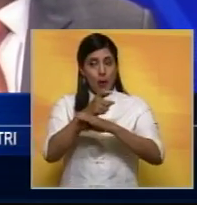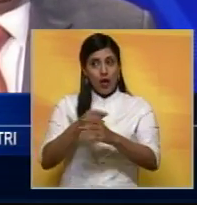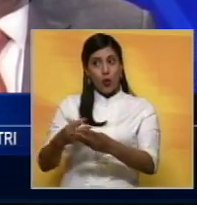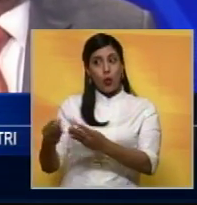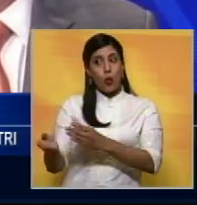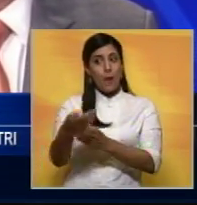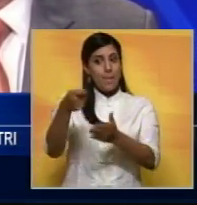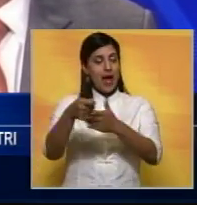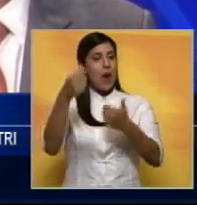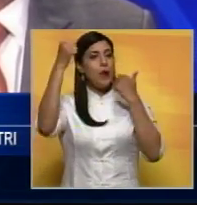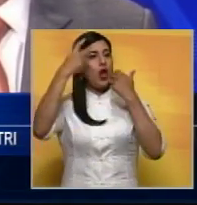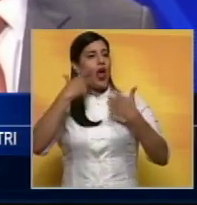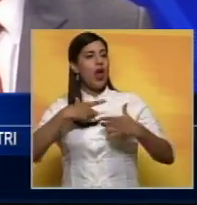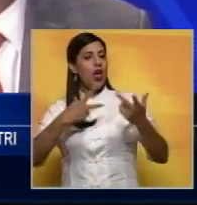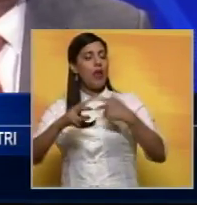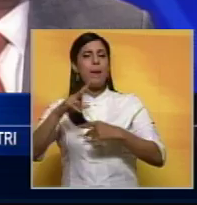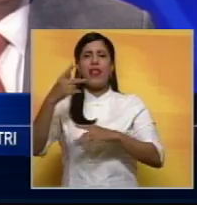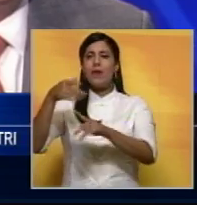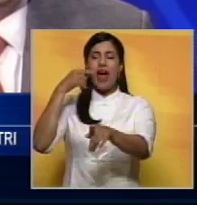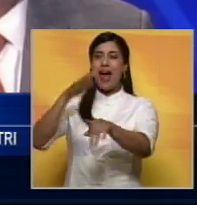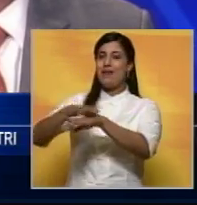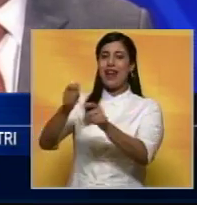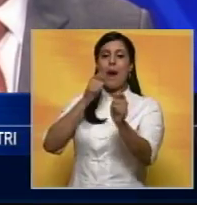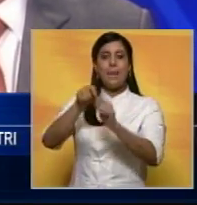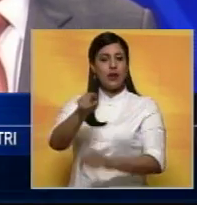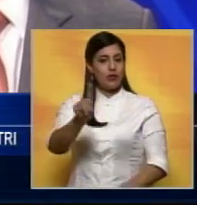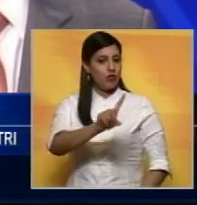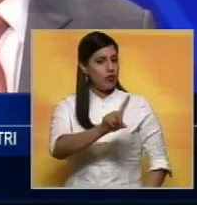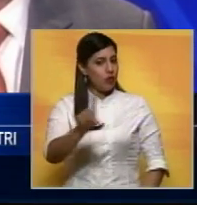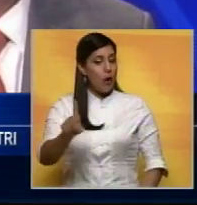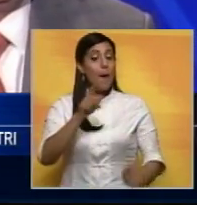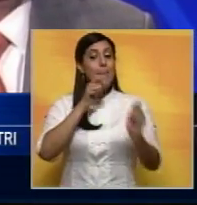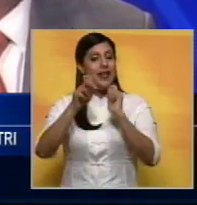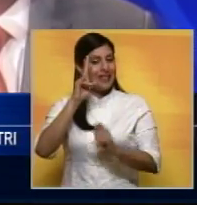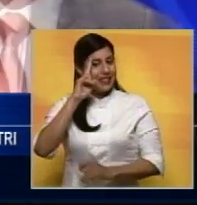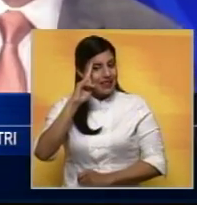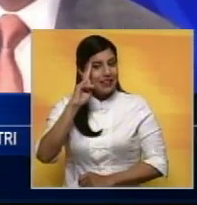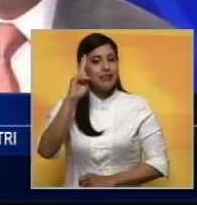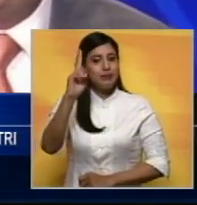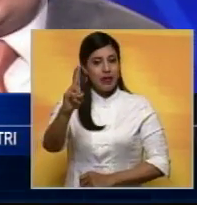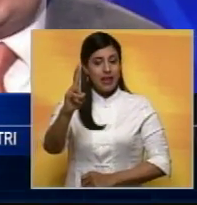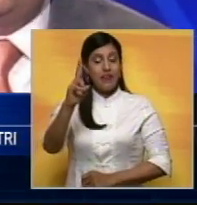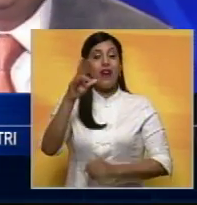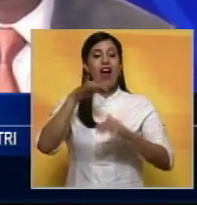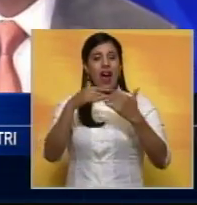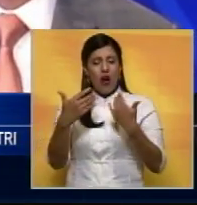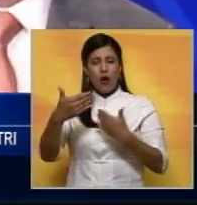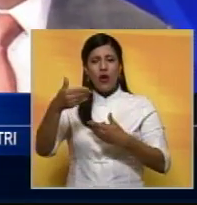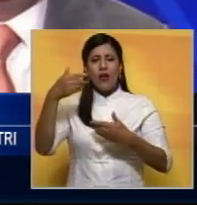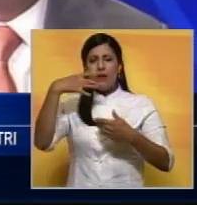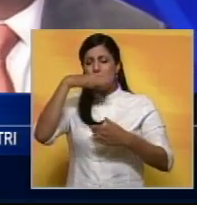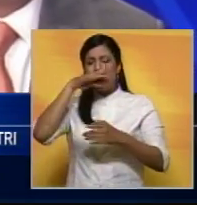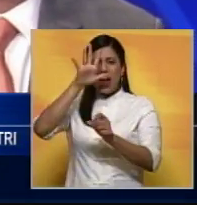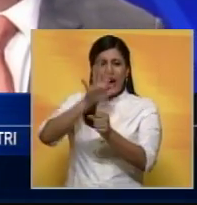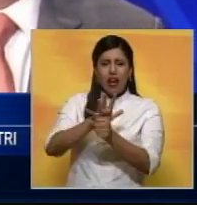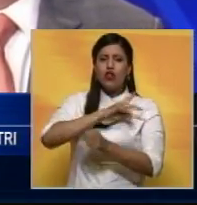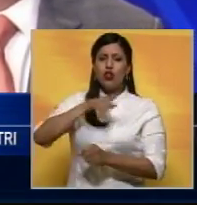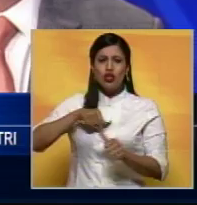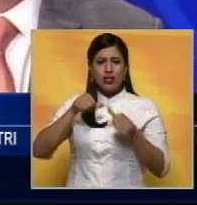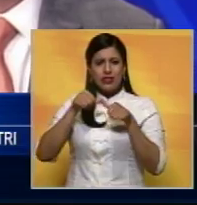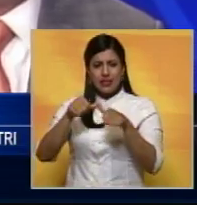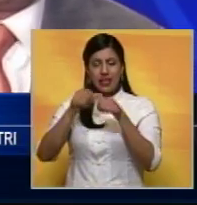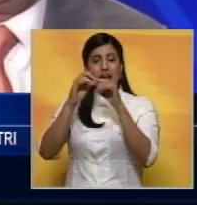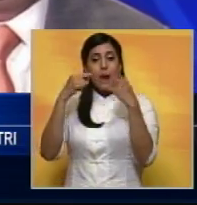mete en las marchas para luego insultar a periodistas. No, los periodistas se respetan en medio de la censura, pero tenemos que mantener